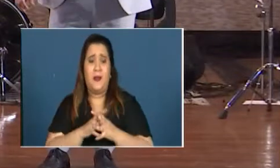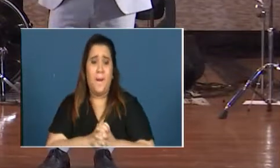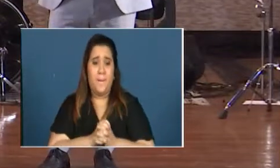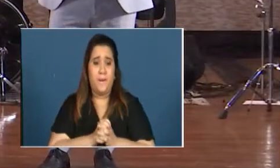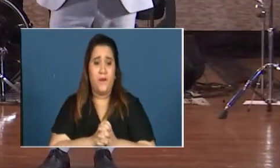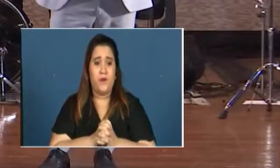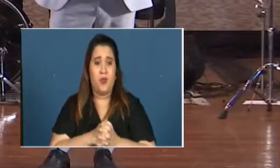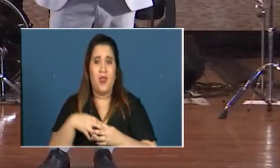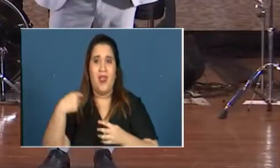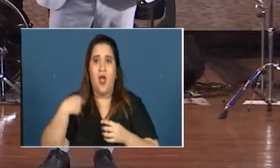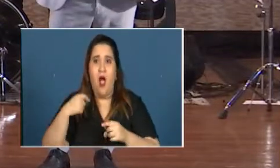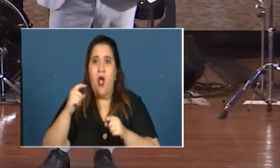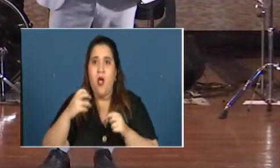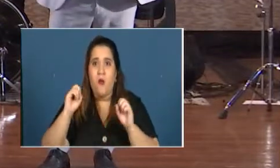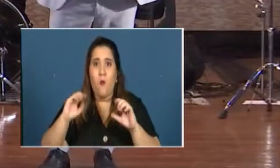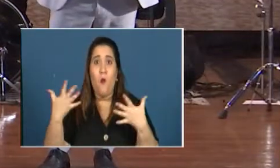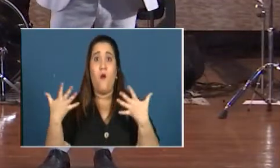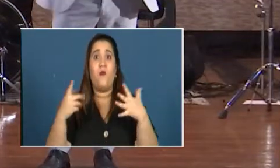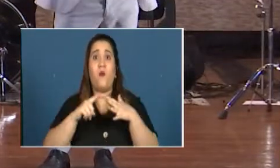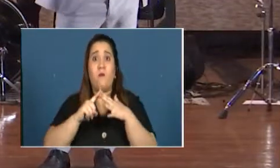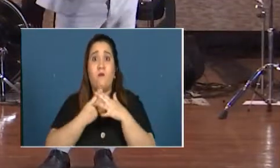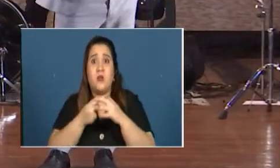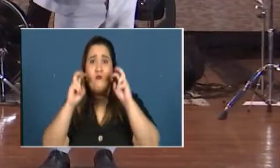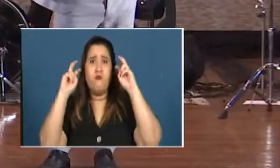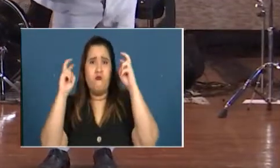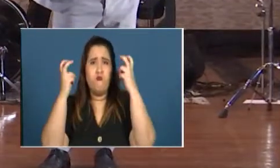Y qué casualidad que voy a empezar con un tema